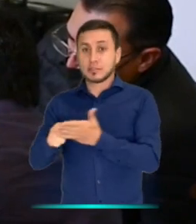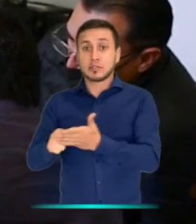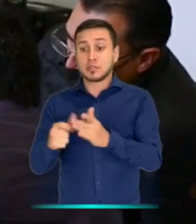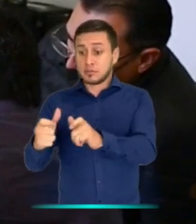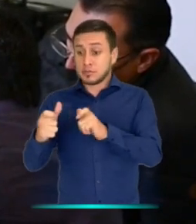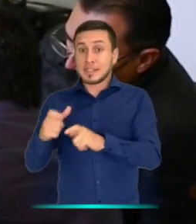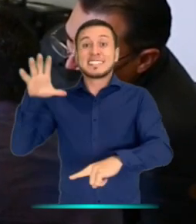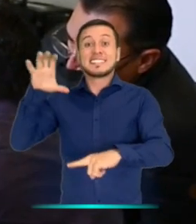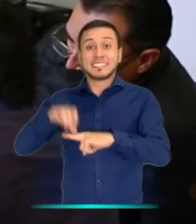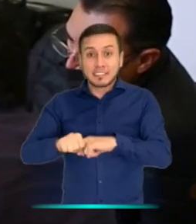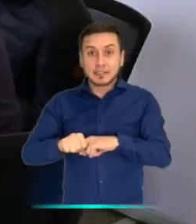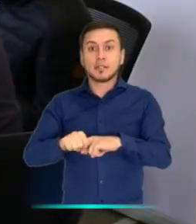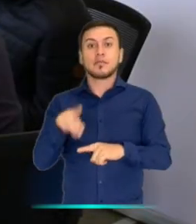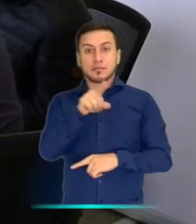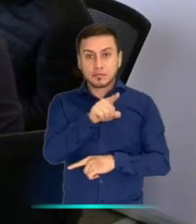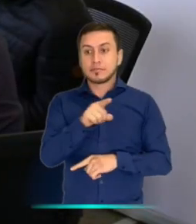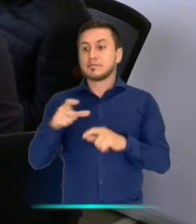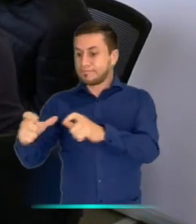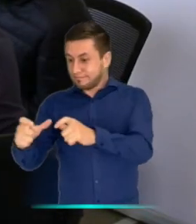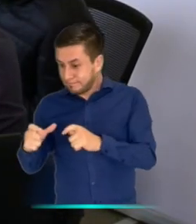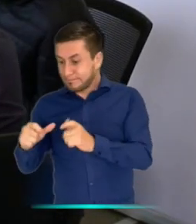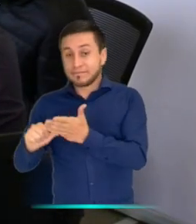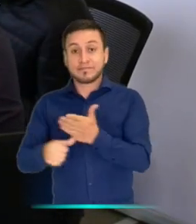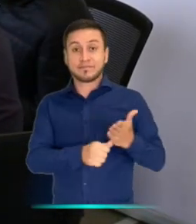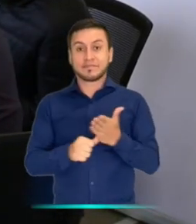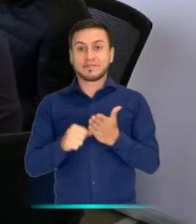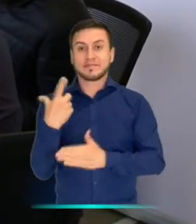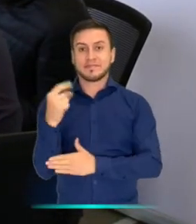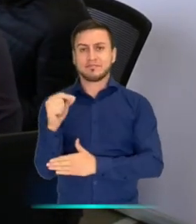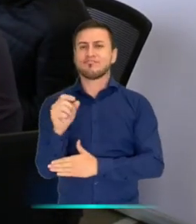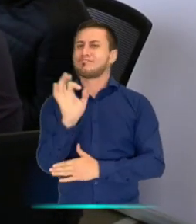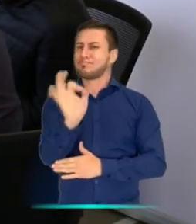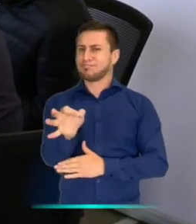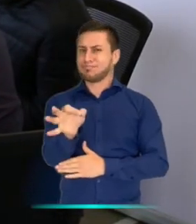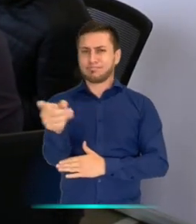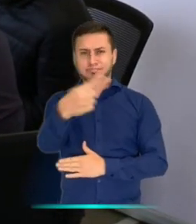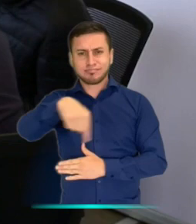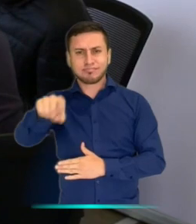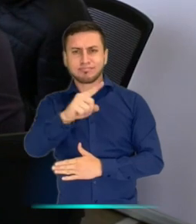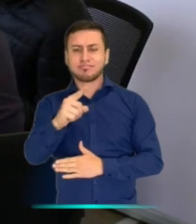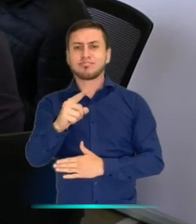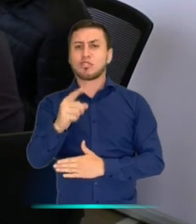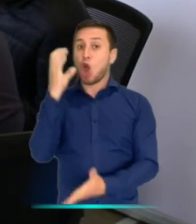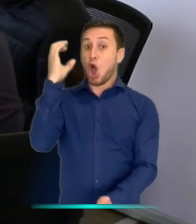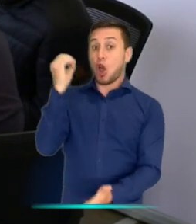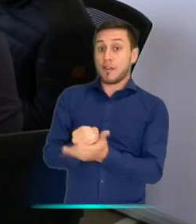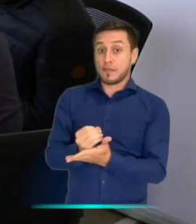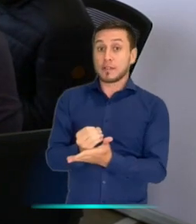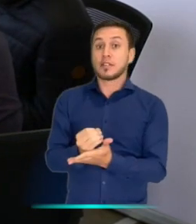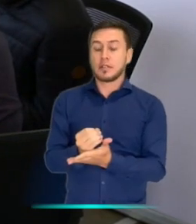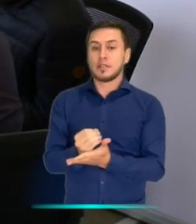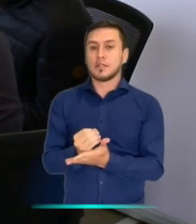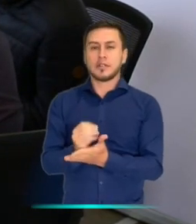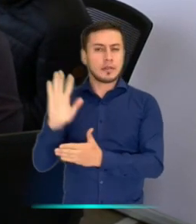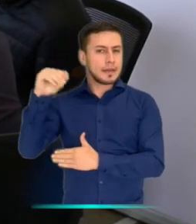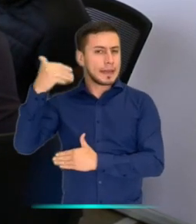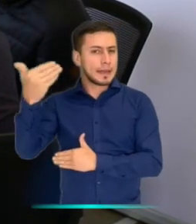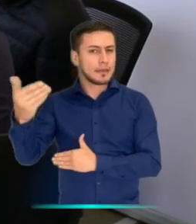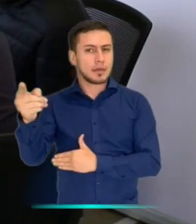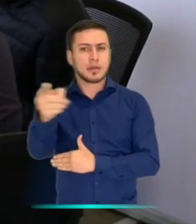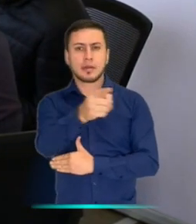cédula digital, porque estoy segura que cuando sea definitivamente obligatorio, esto no van a dar abasto las citas y usted va a